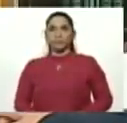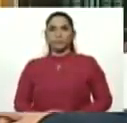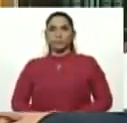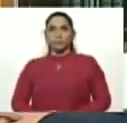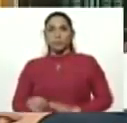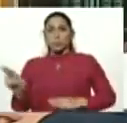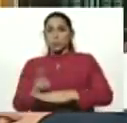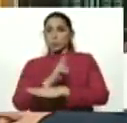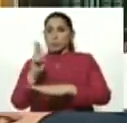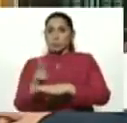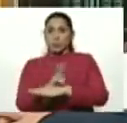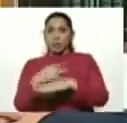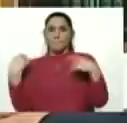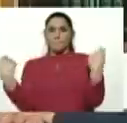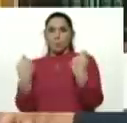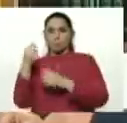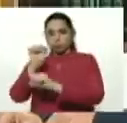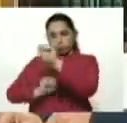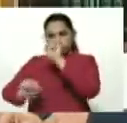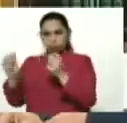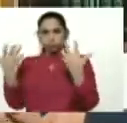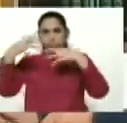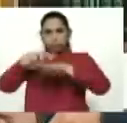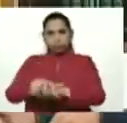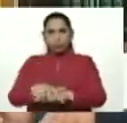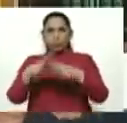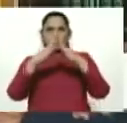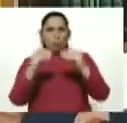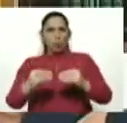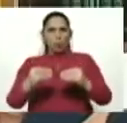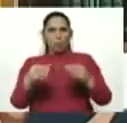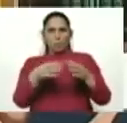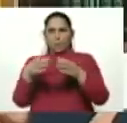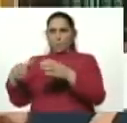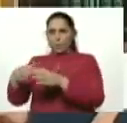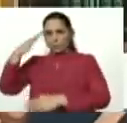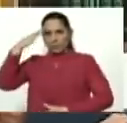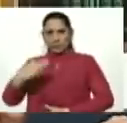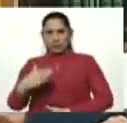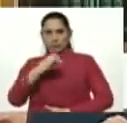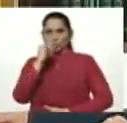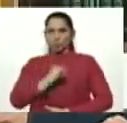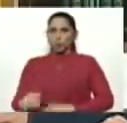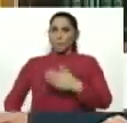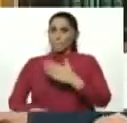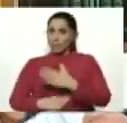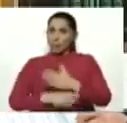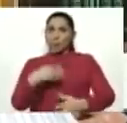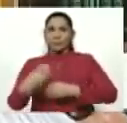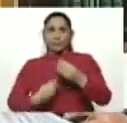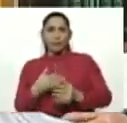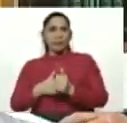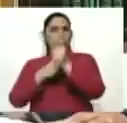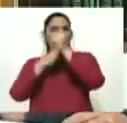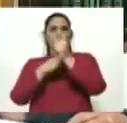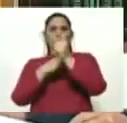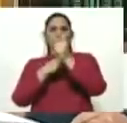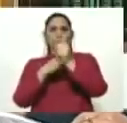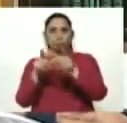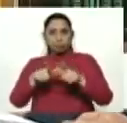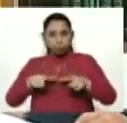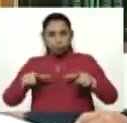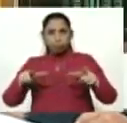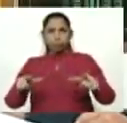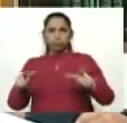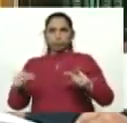las unidades populares de defensa integral y a todos los milicianos del Zulia. Vamos a ejercer el liderazgo local,